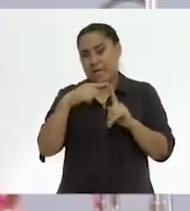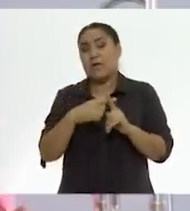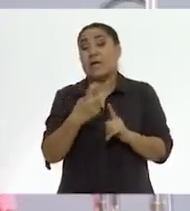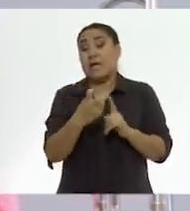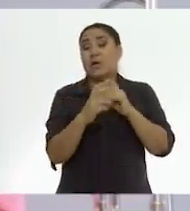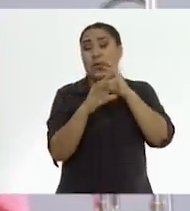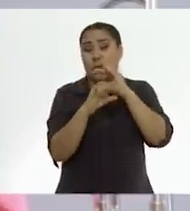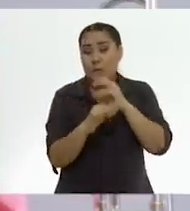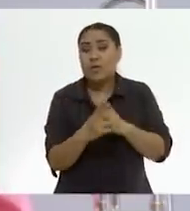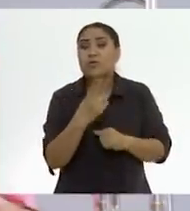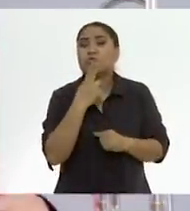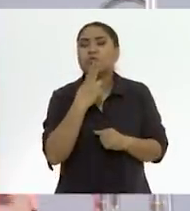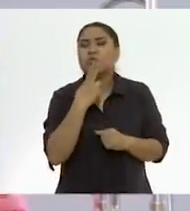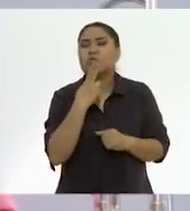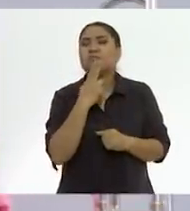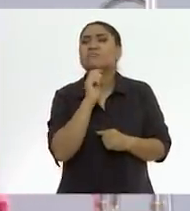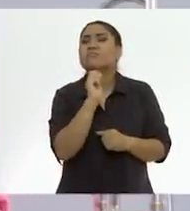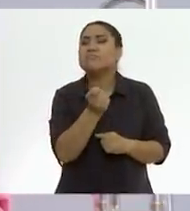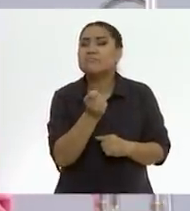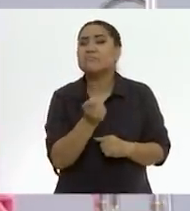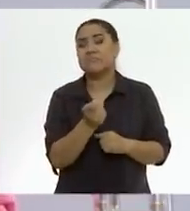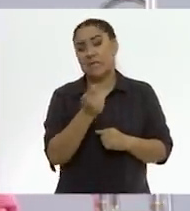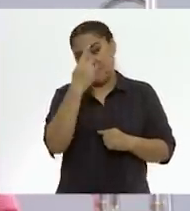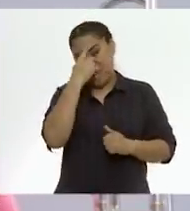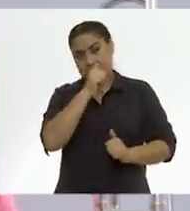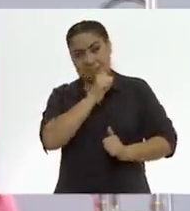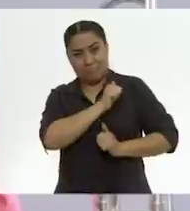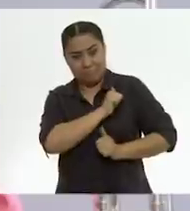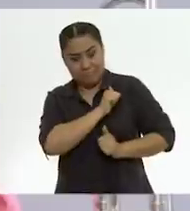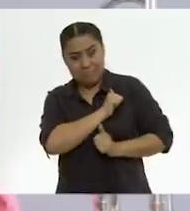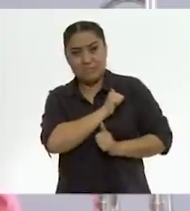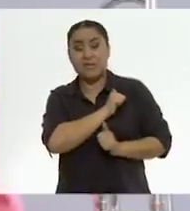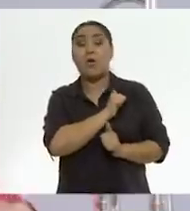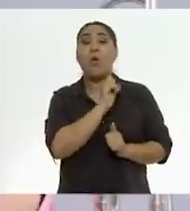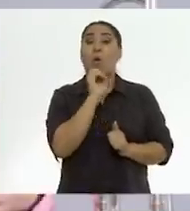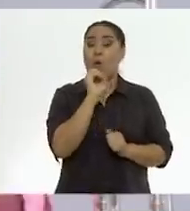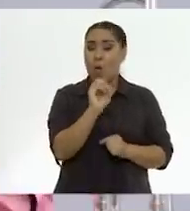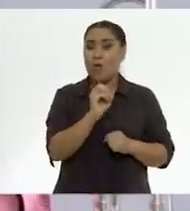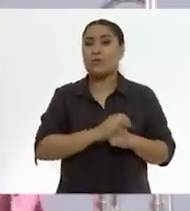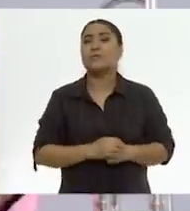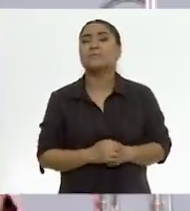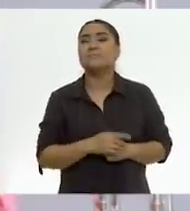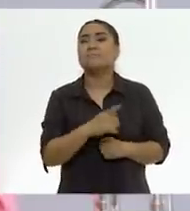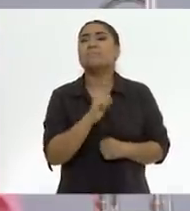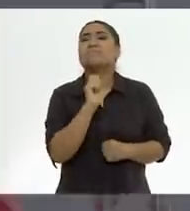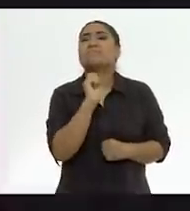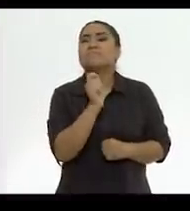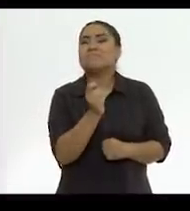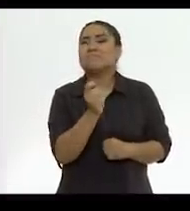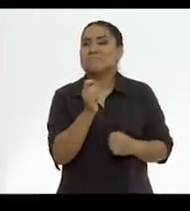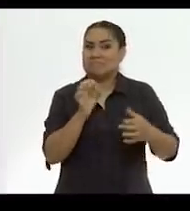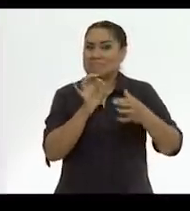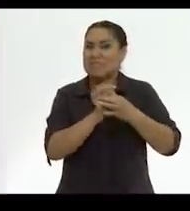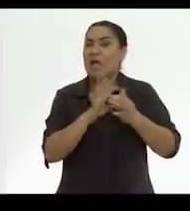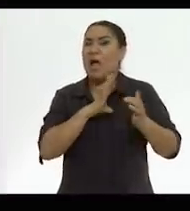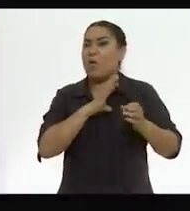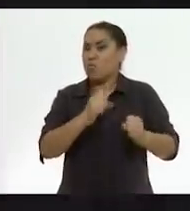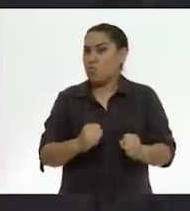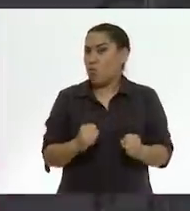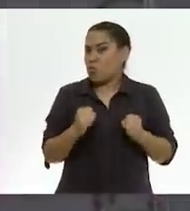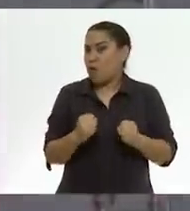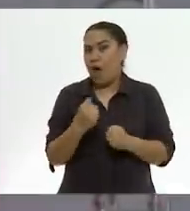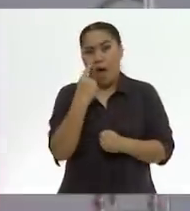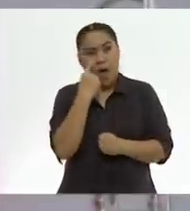se utilizaba para fines militares y estaba ligado a todo lo que representaba el poder.